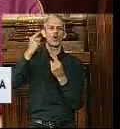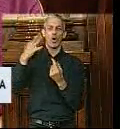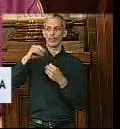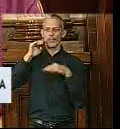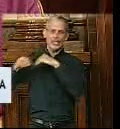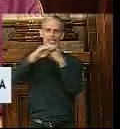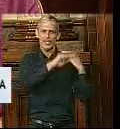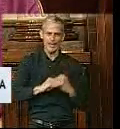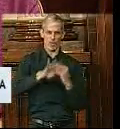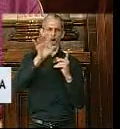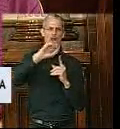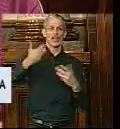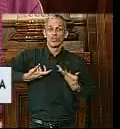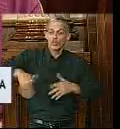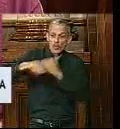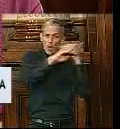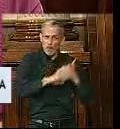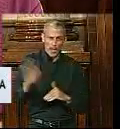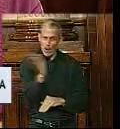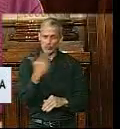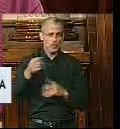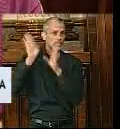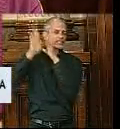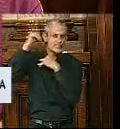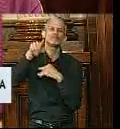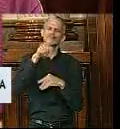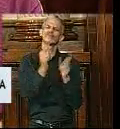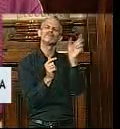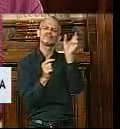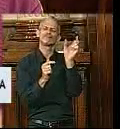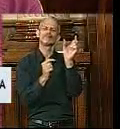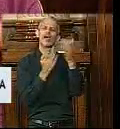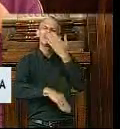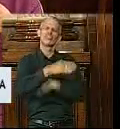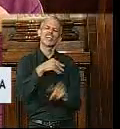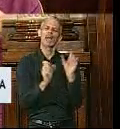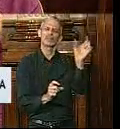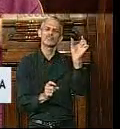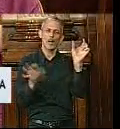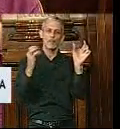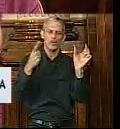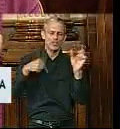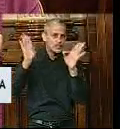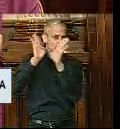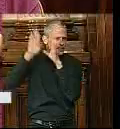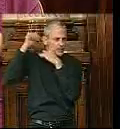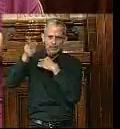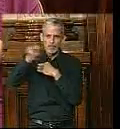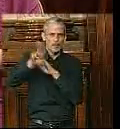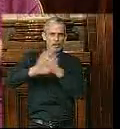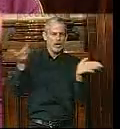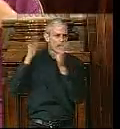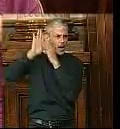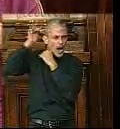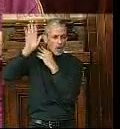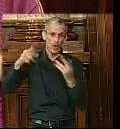al otro, de normalización, uno habla de discapacidad porque lo que está mirando es lo que le falta al otro y